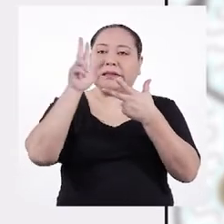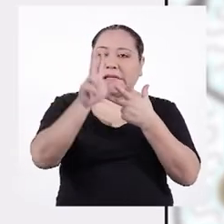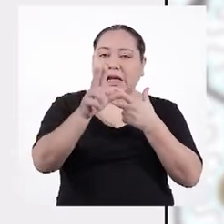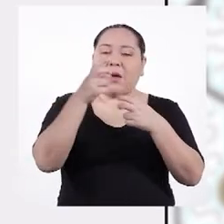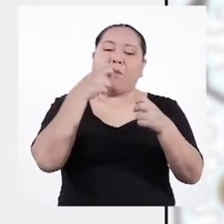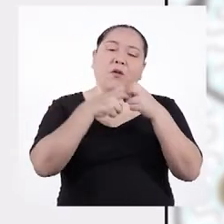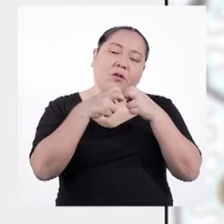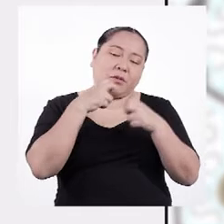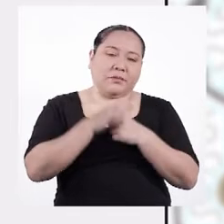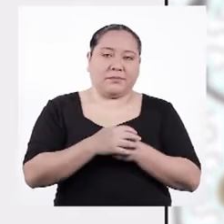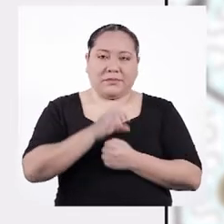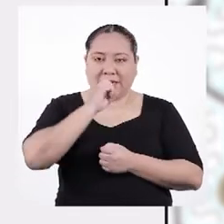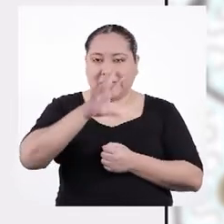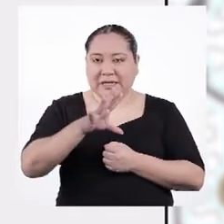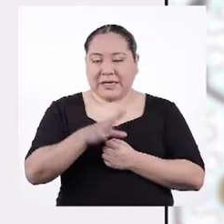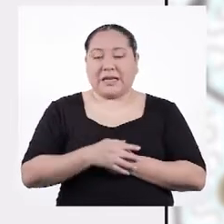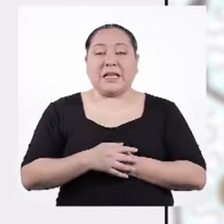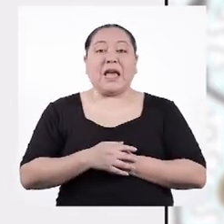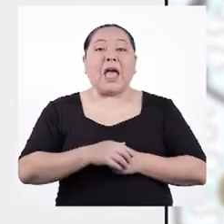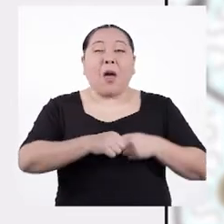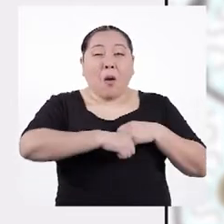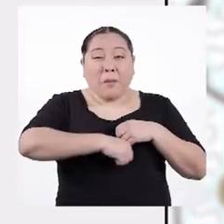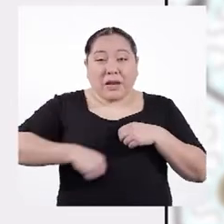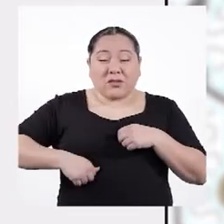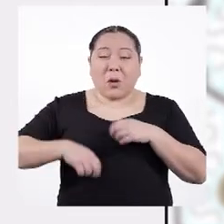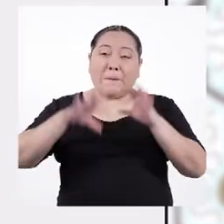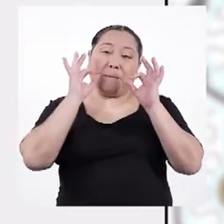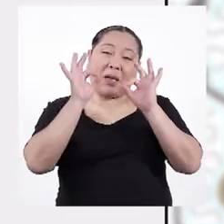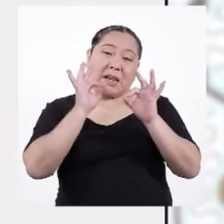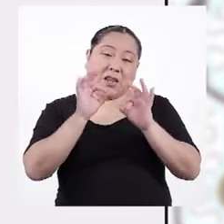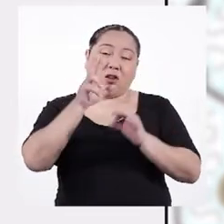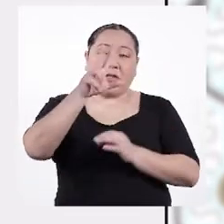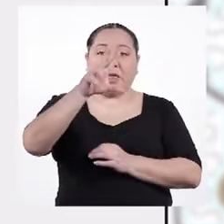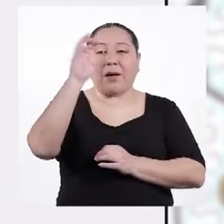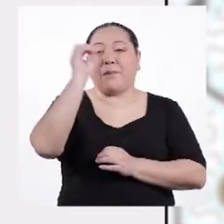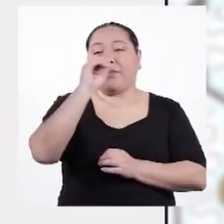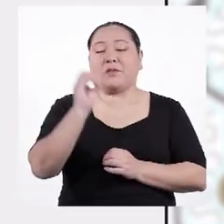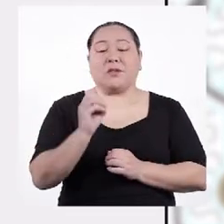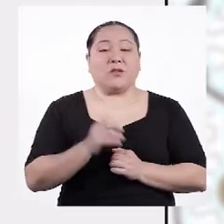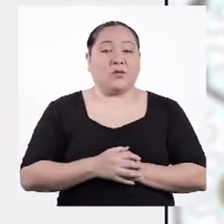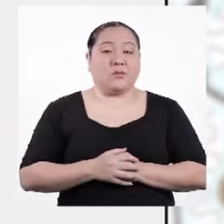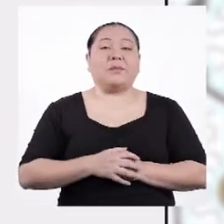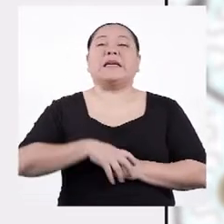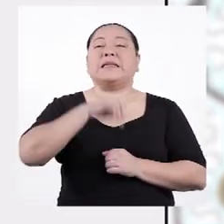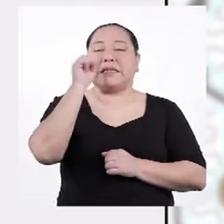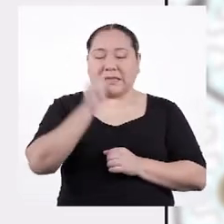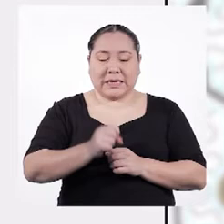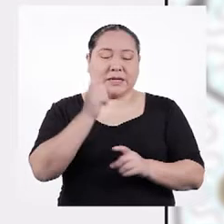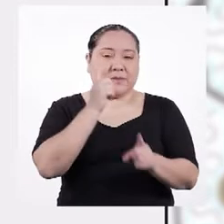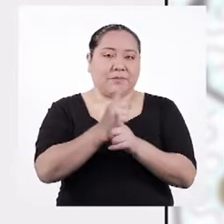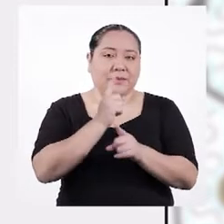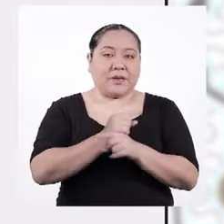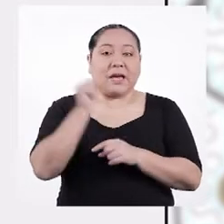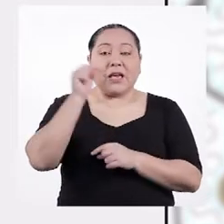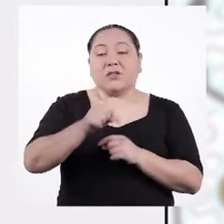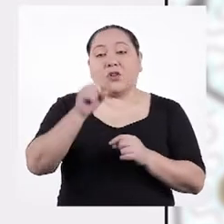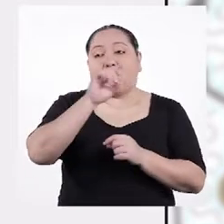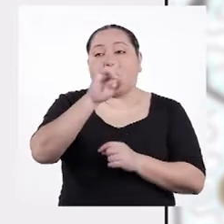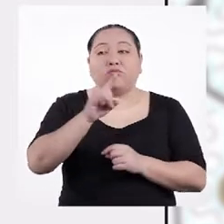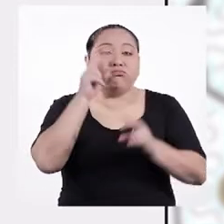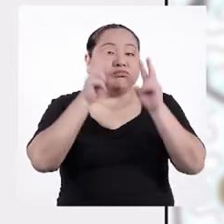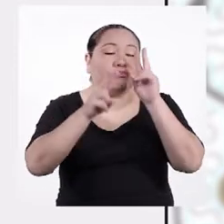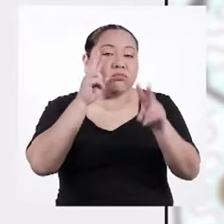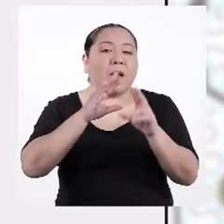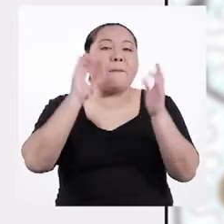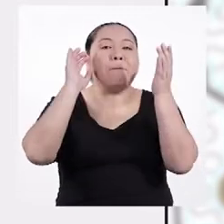operación tiene un riesgo muy bajo, de 3%. Así es. Aunque el procedimiento que acabamos de emplear es muy parecido